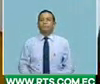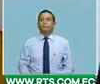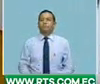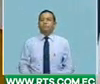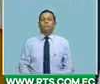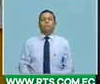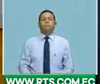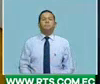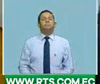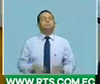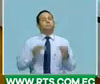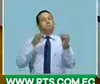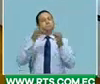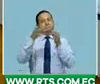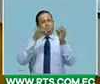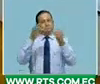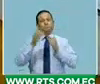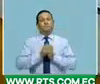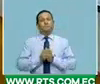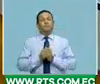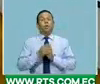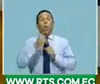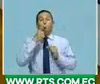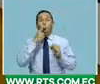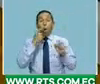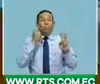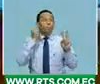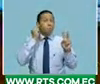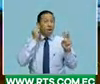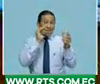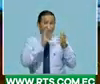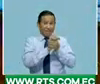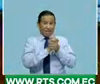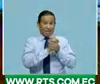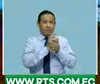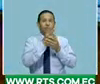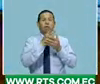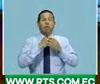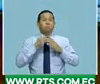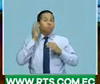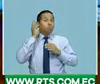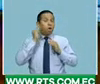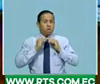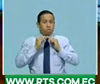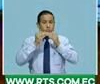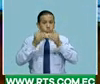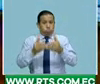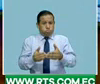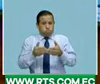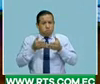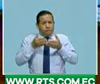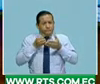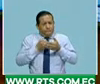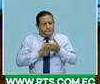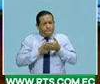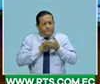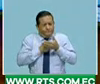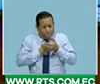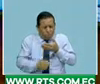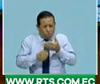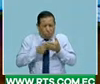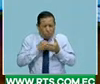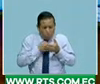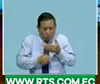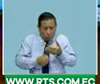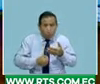Y ahora les contamos que una pareja de esposos recibió la bendición de traer al mundo trillizos en Babahoyo, provincia de Los Ríos. Aunque la alegría es grande